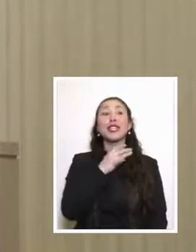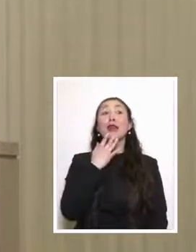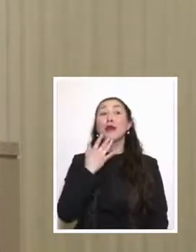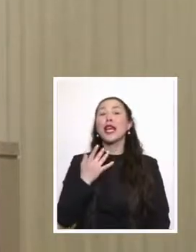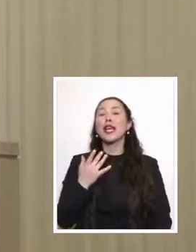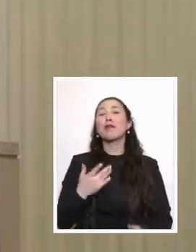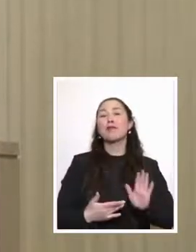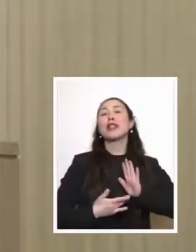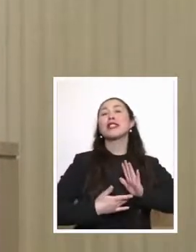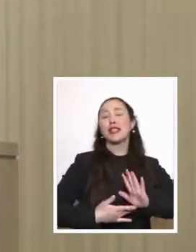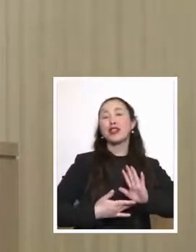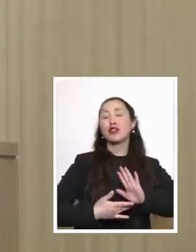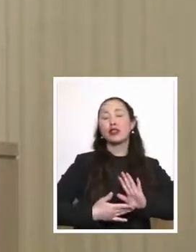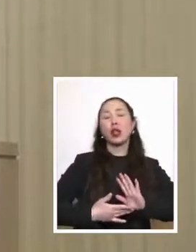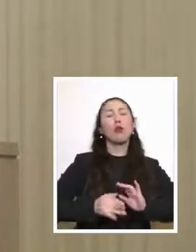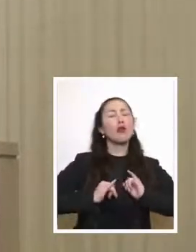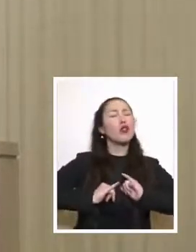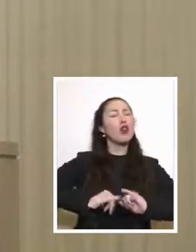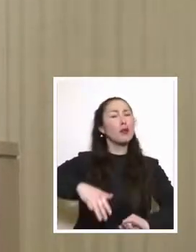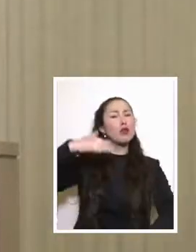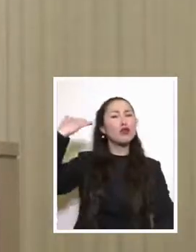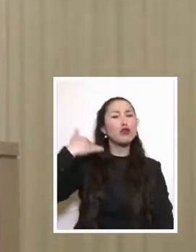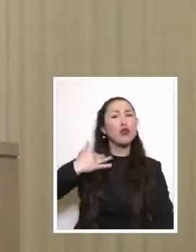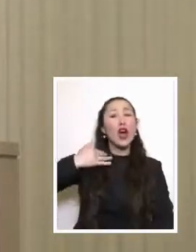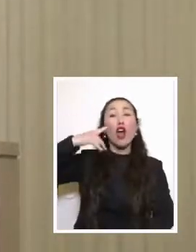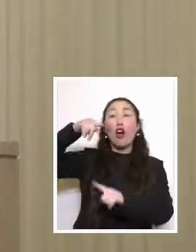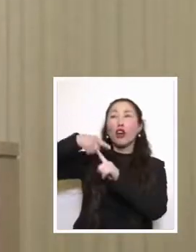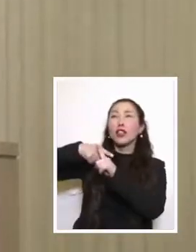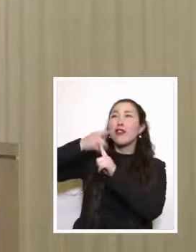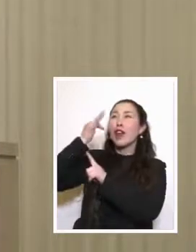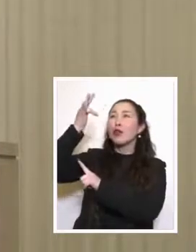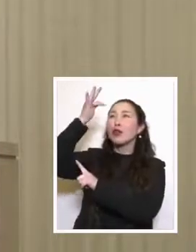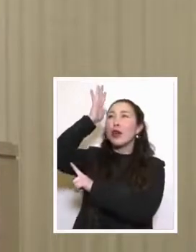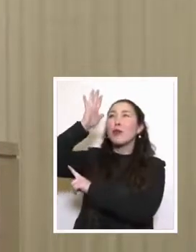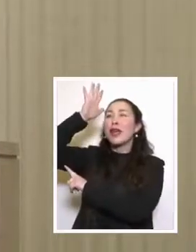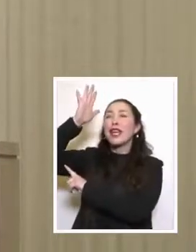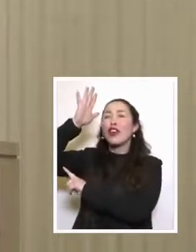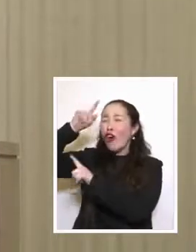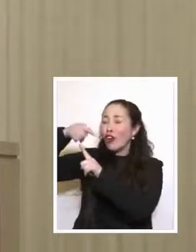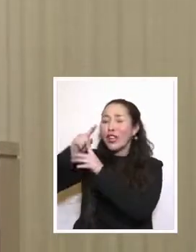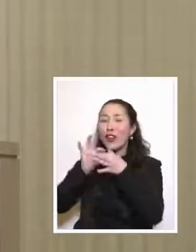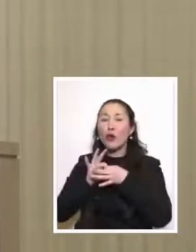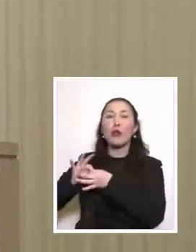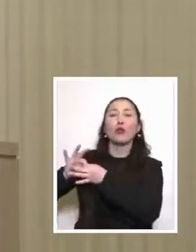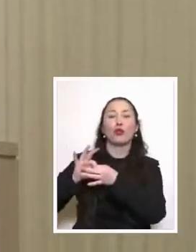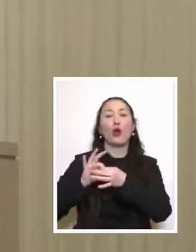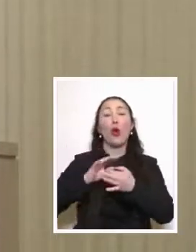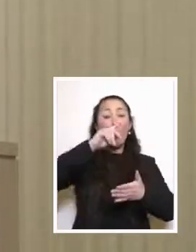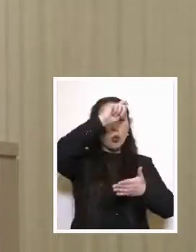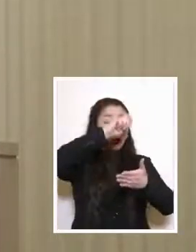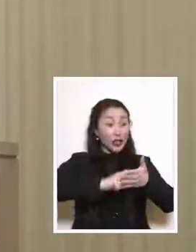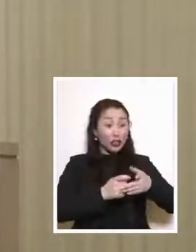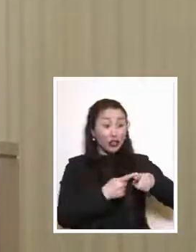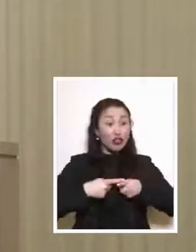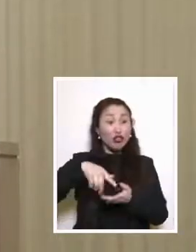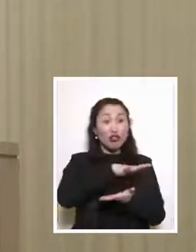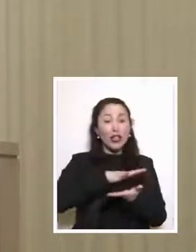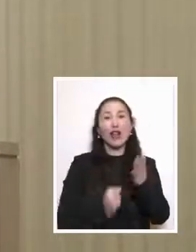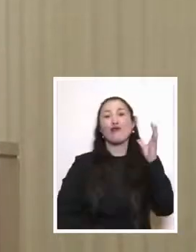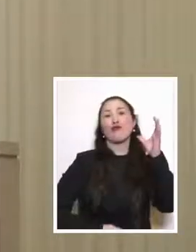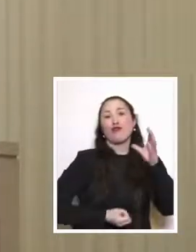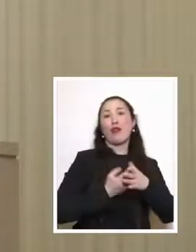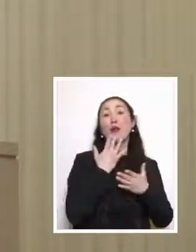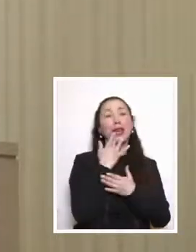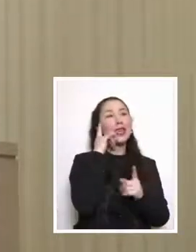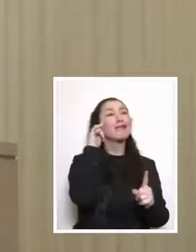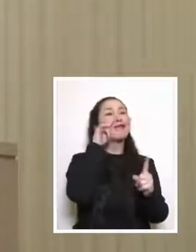del importante informe Reimaginar Juntos Nuestros Futuros, un nuevo contrato social para la educación. Este